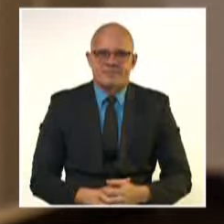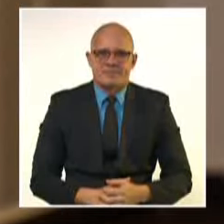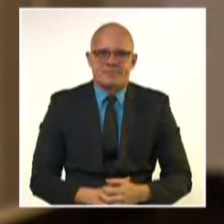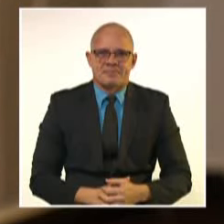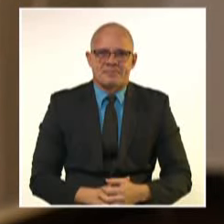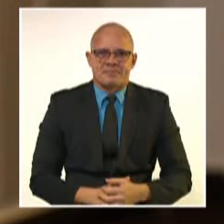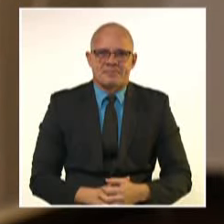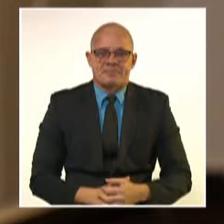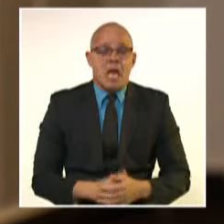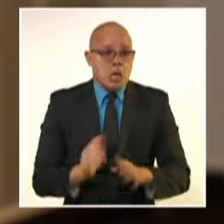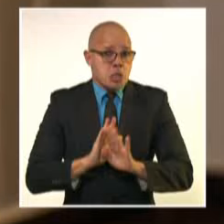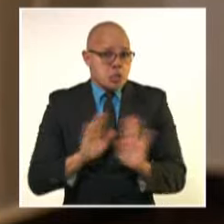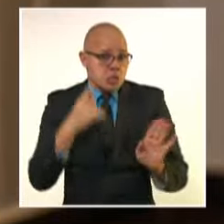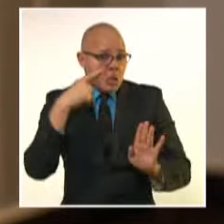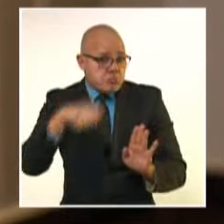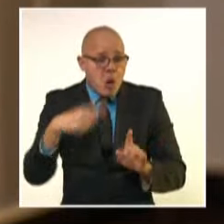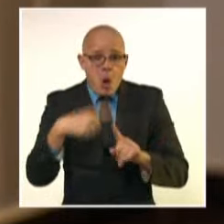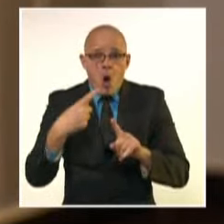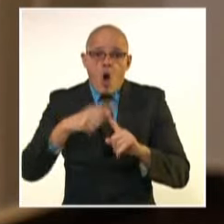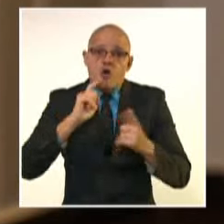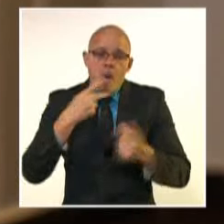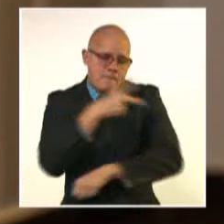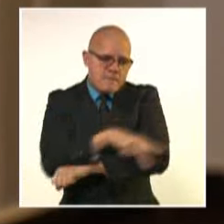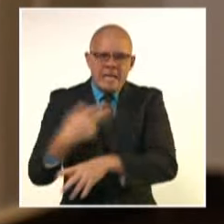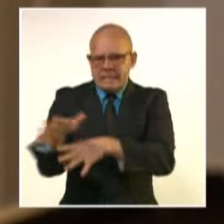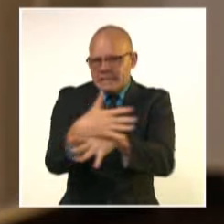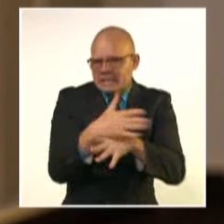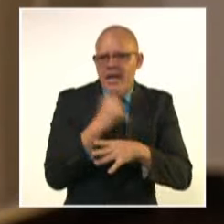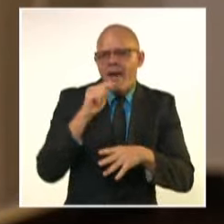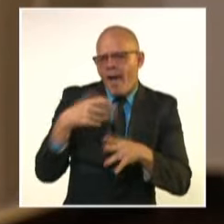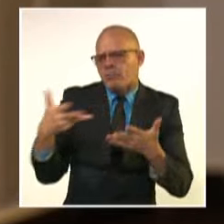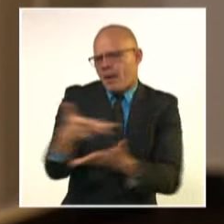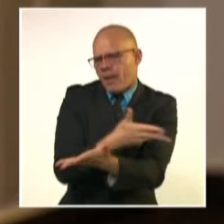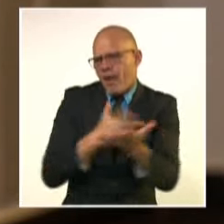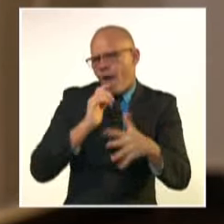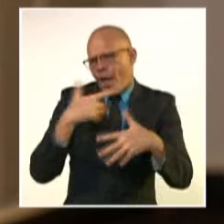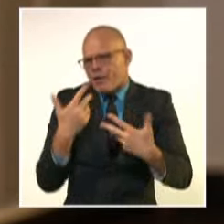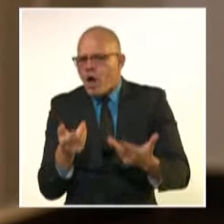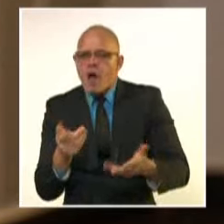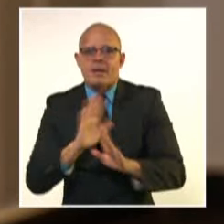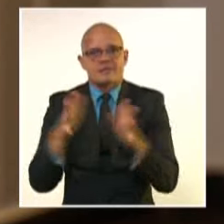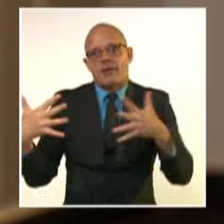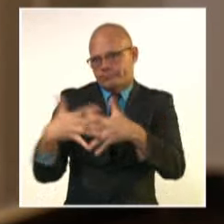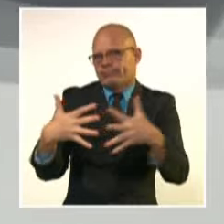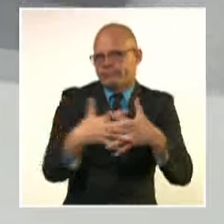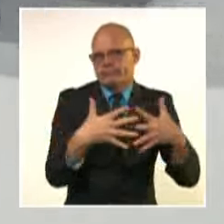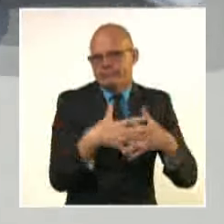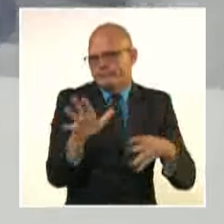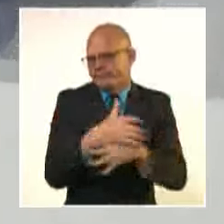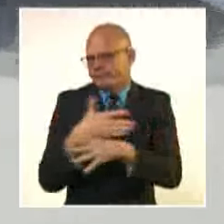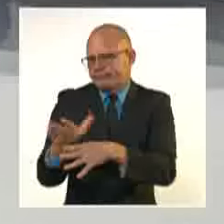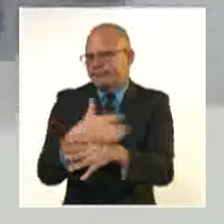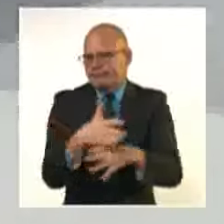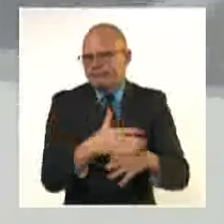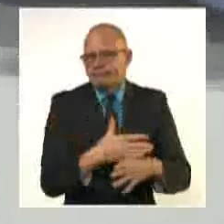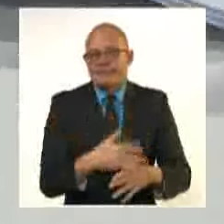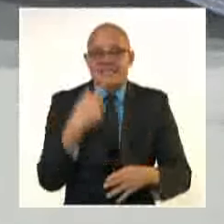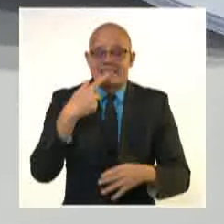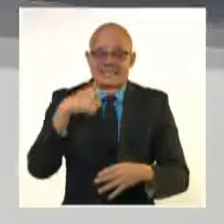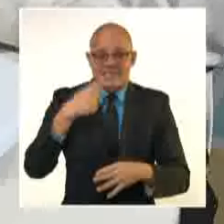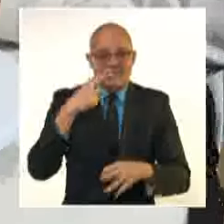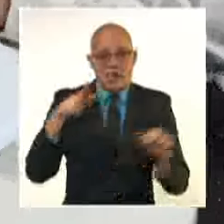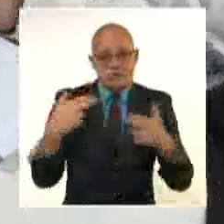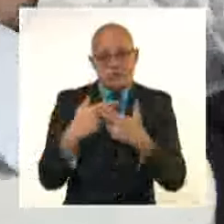Más allá de los debates multilaterales, la cumbre favoreció los nexos para colaborar en áreas diversas. La COP30 para Cuba fue